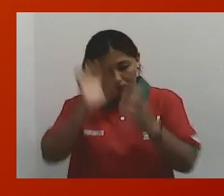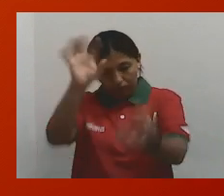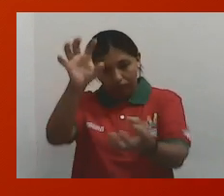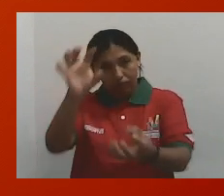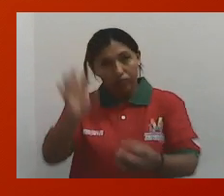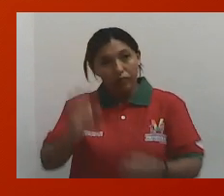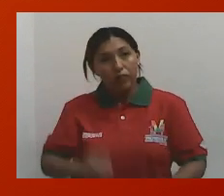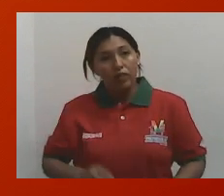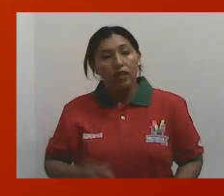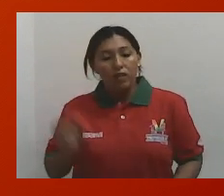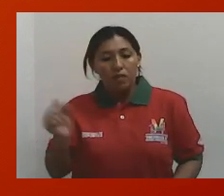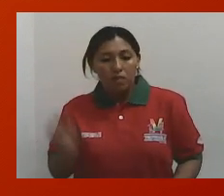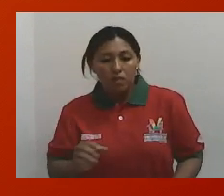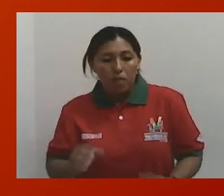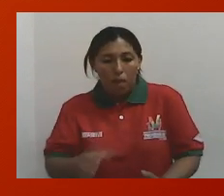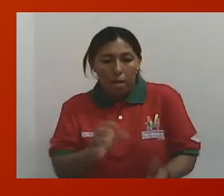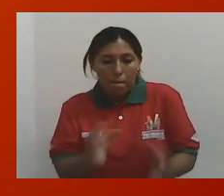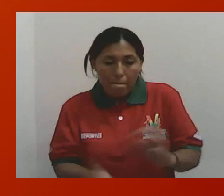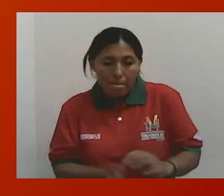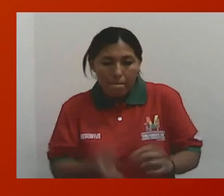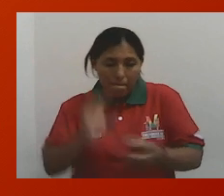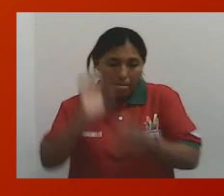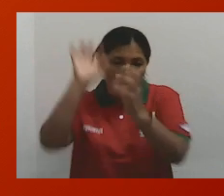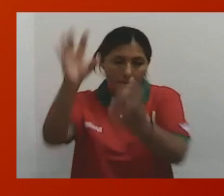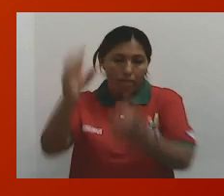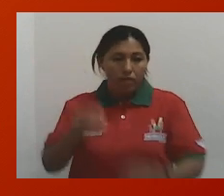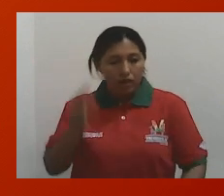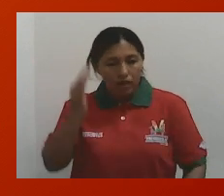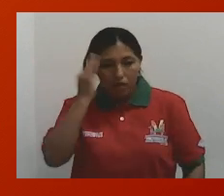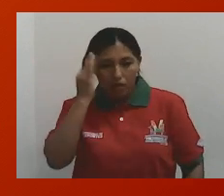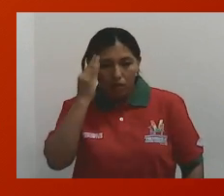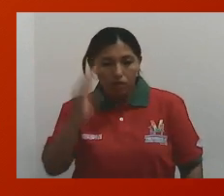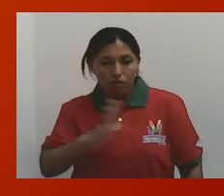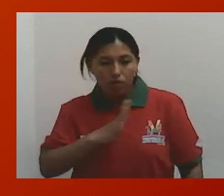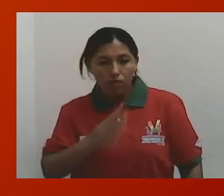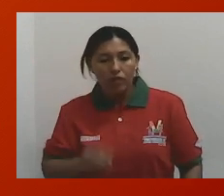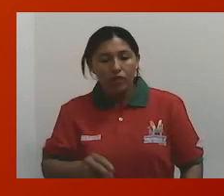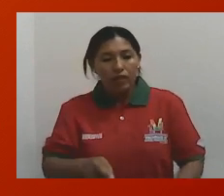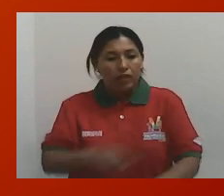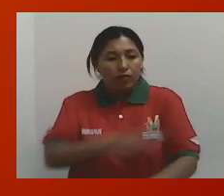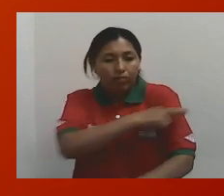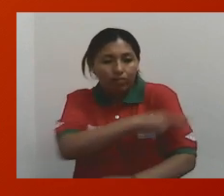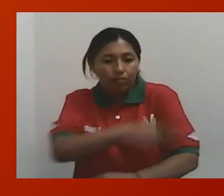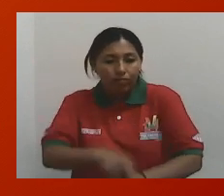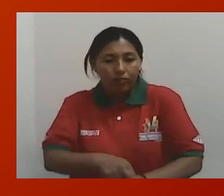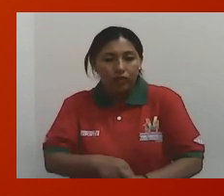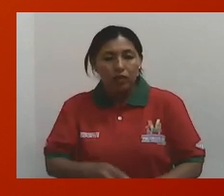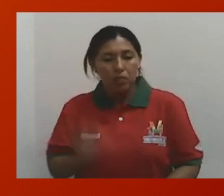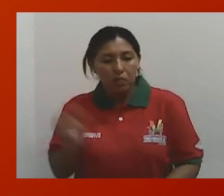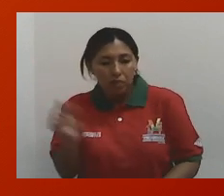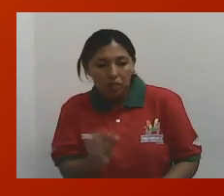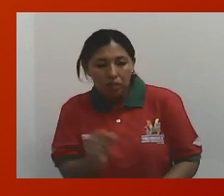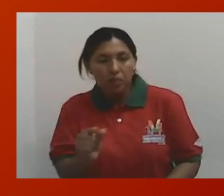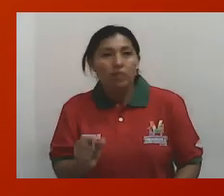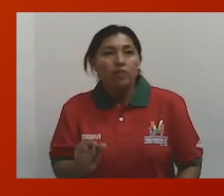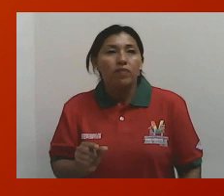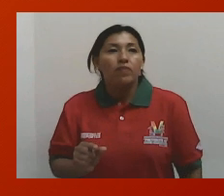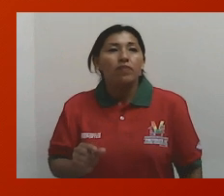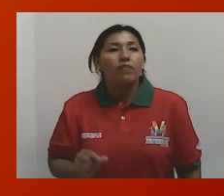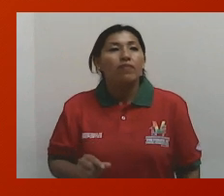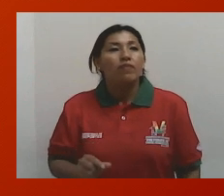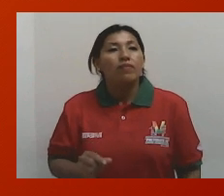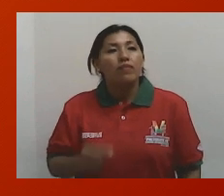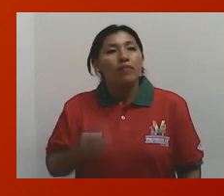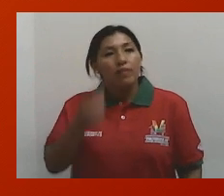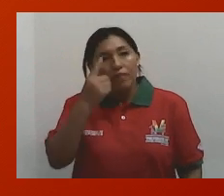del mini baloncesto, sabemos muy bien que las reglas es muy reducido, pero con